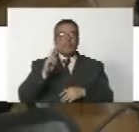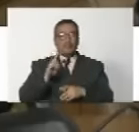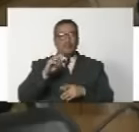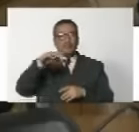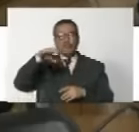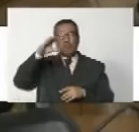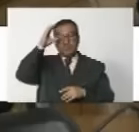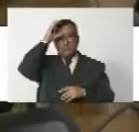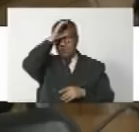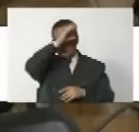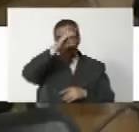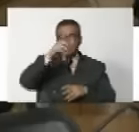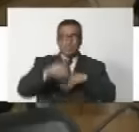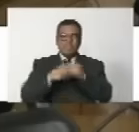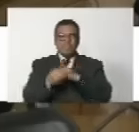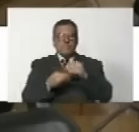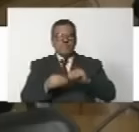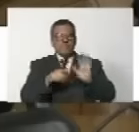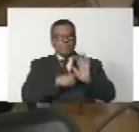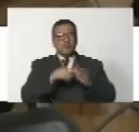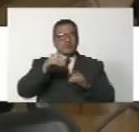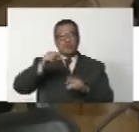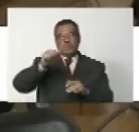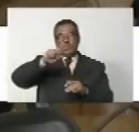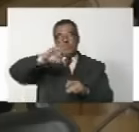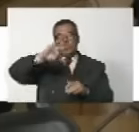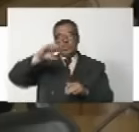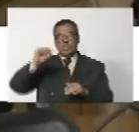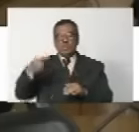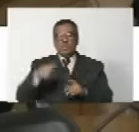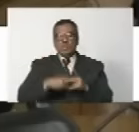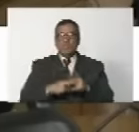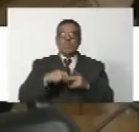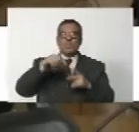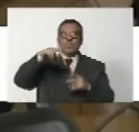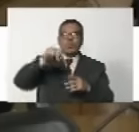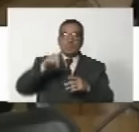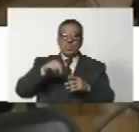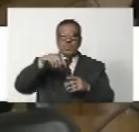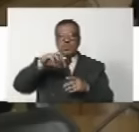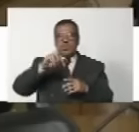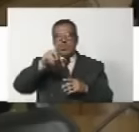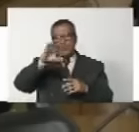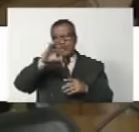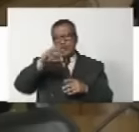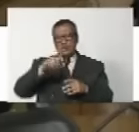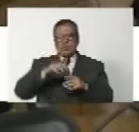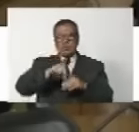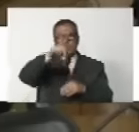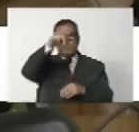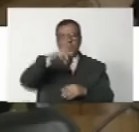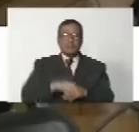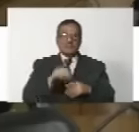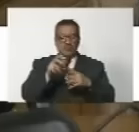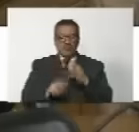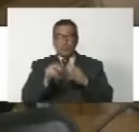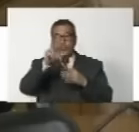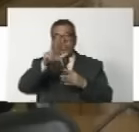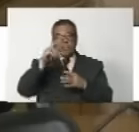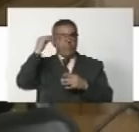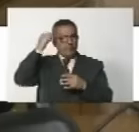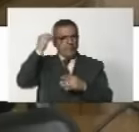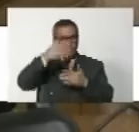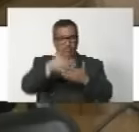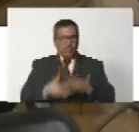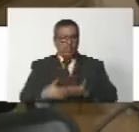de Serbia, concurrente ante la República de Bulgaria, Montenegro y la República de Macedonia del Norte. Tercero, considerar